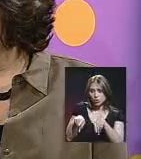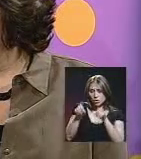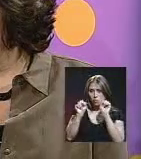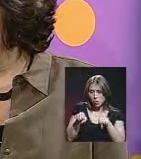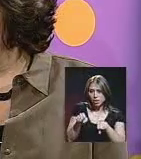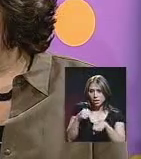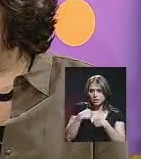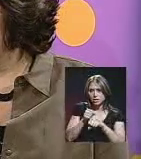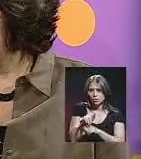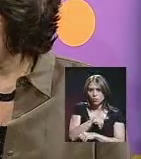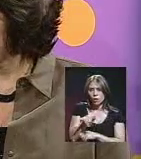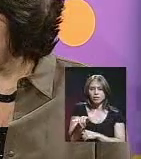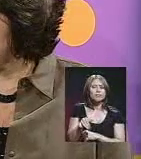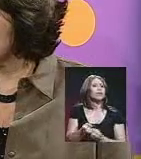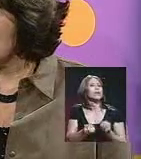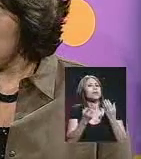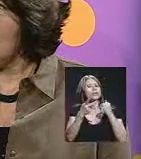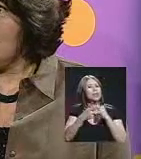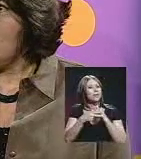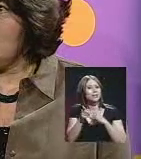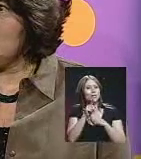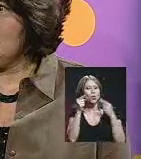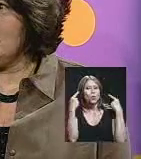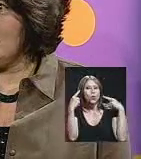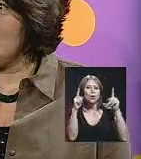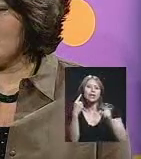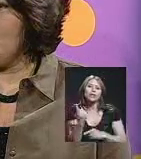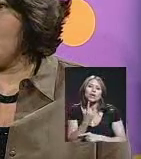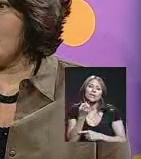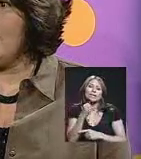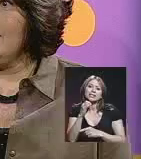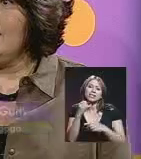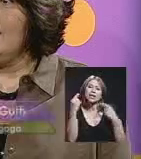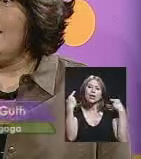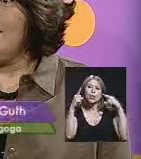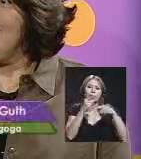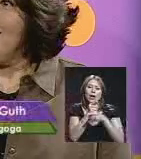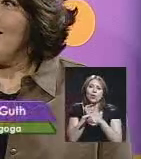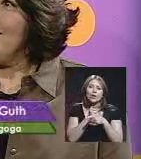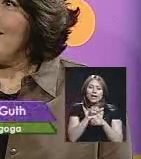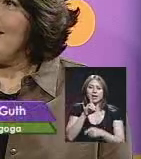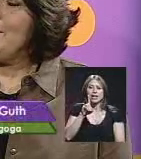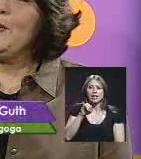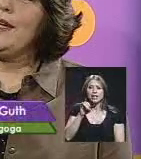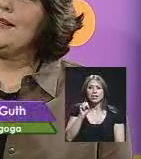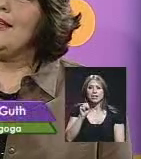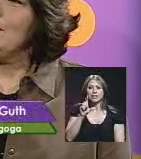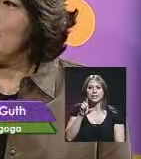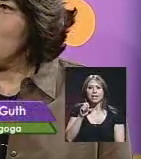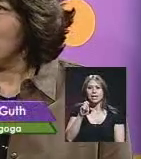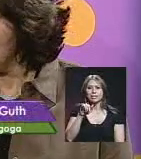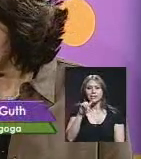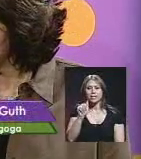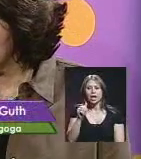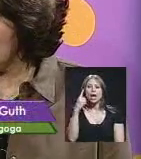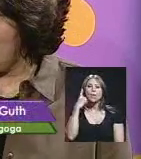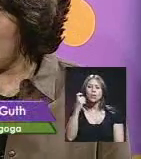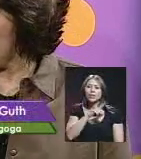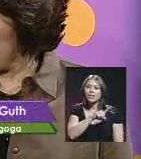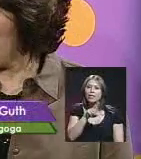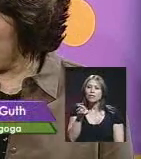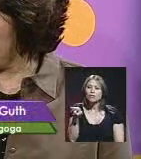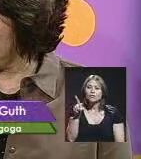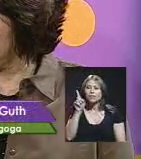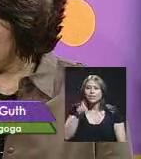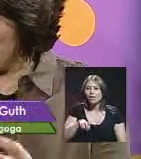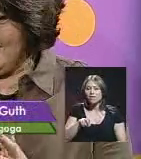veces no lo logran a menos que logren corregir su dislexia, porque tienen que poner tanto esfuerzo en descifrar